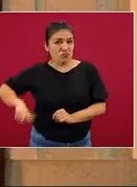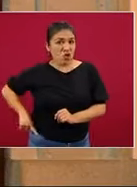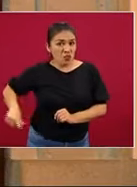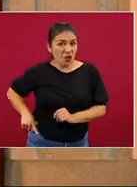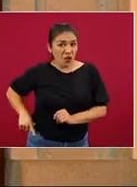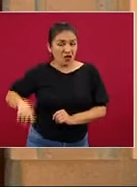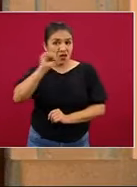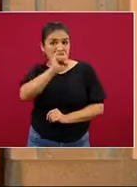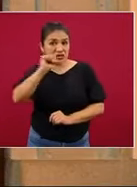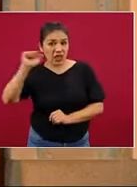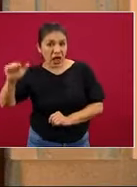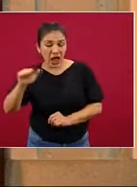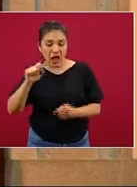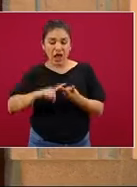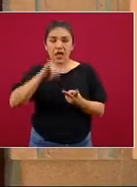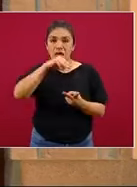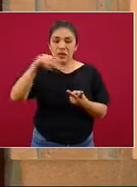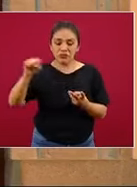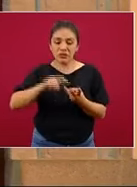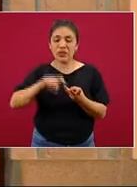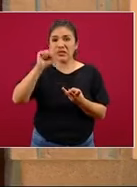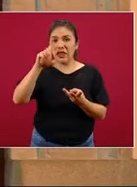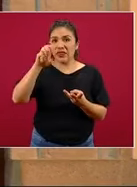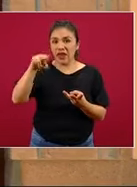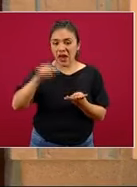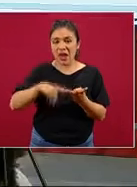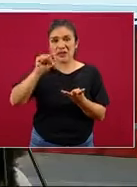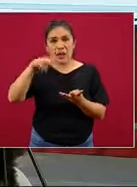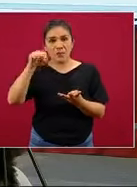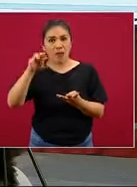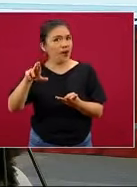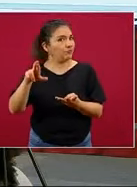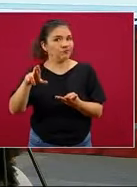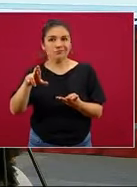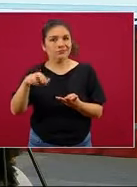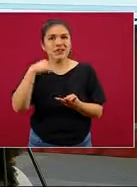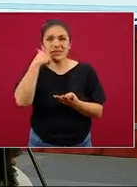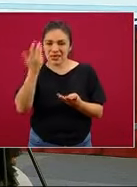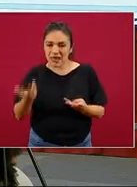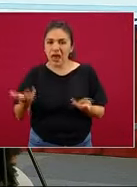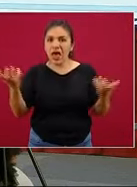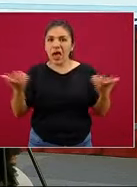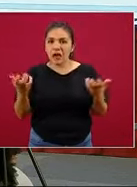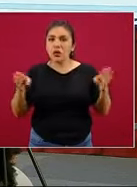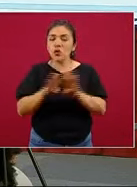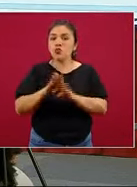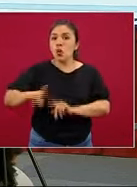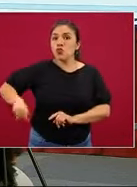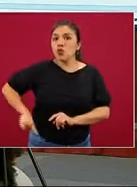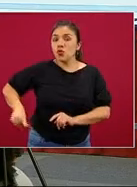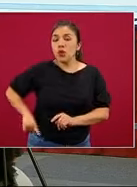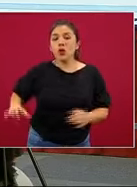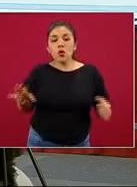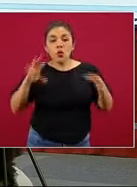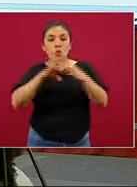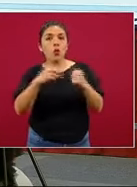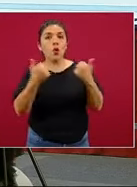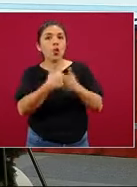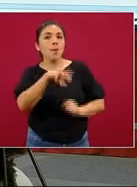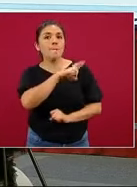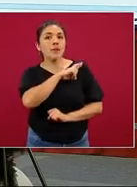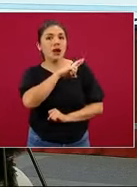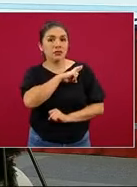de Salud, IMSS, ISSSTE, SEDENA, SEMAR. No, aquí la idea es poder articular la parte pública con la privada,